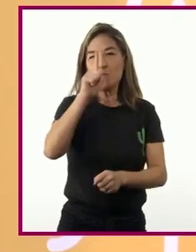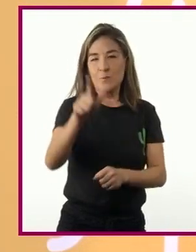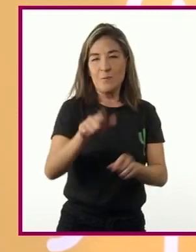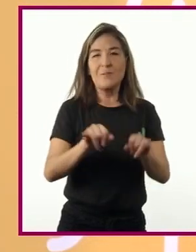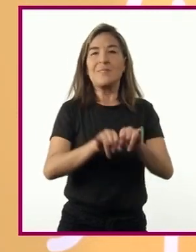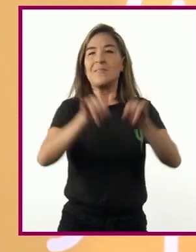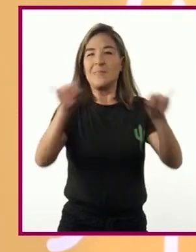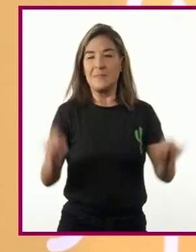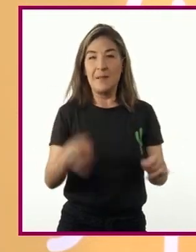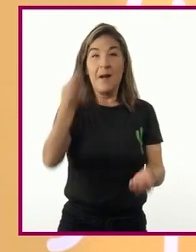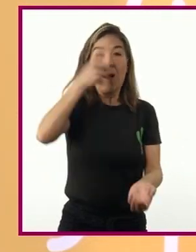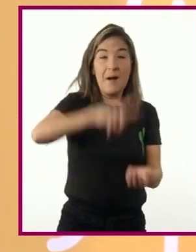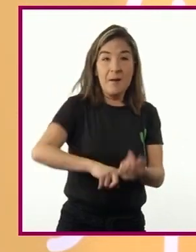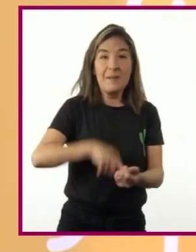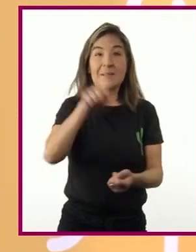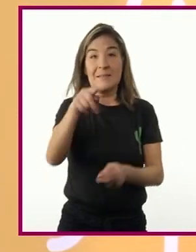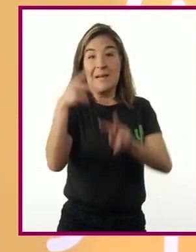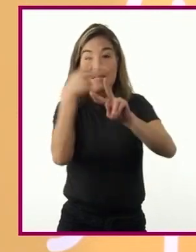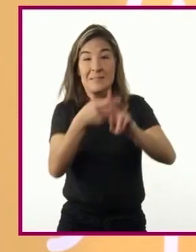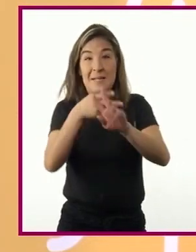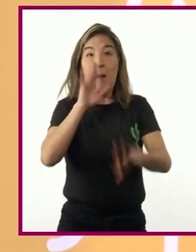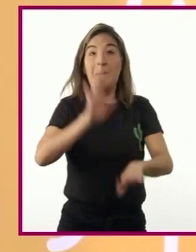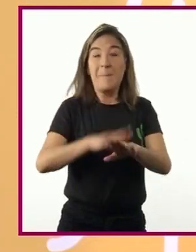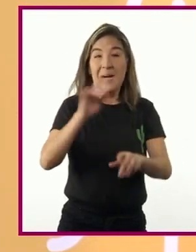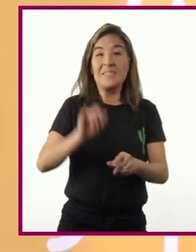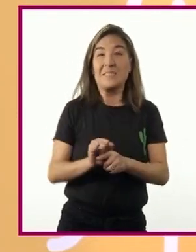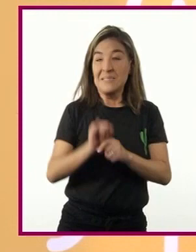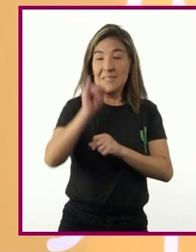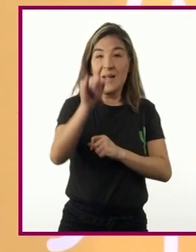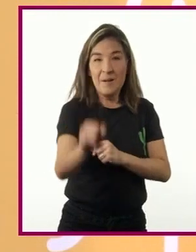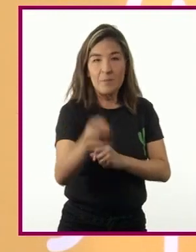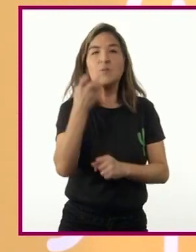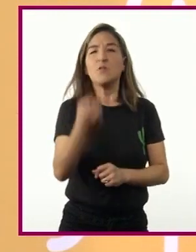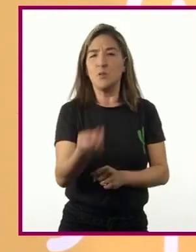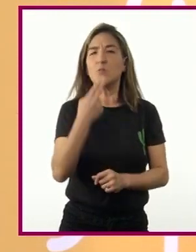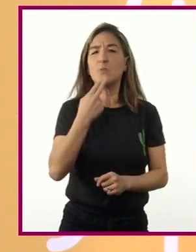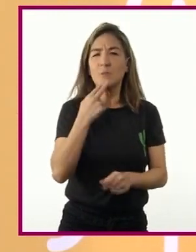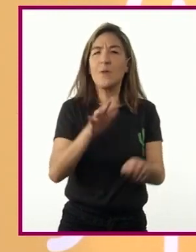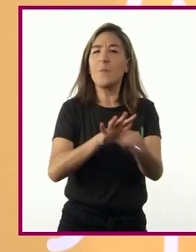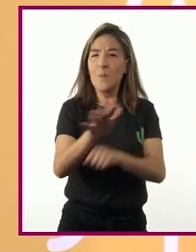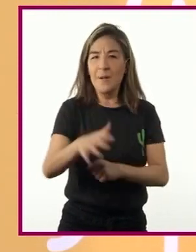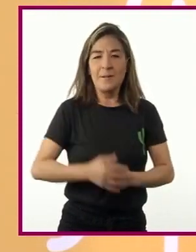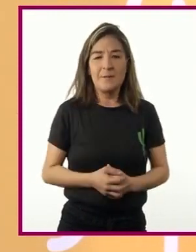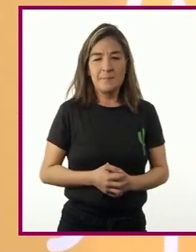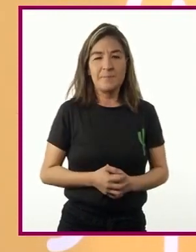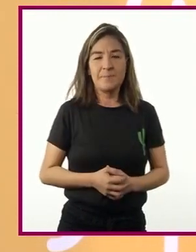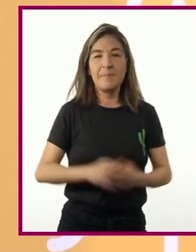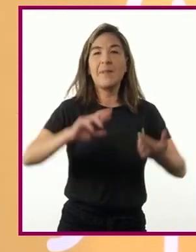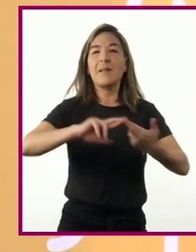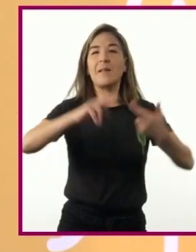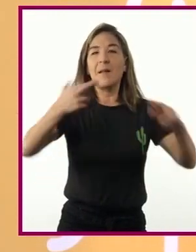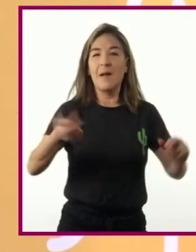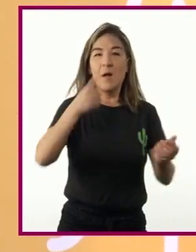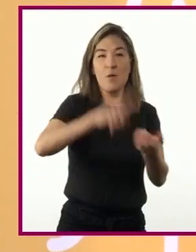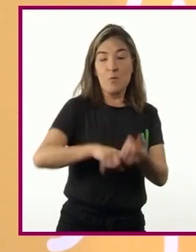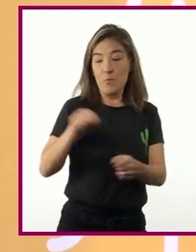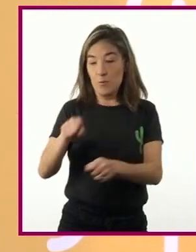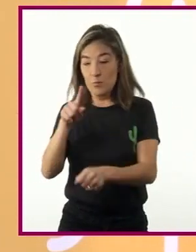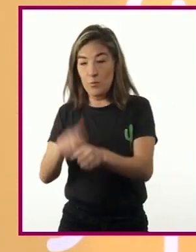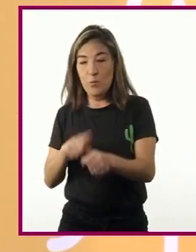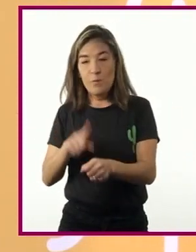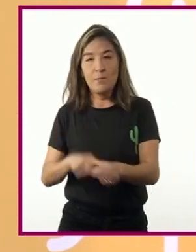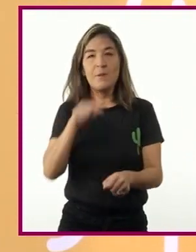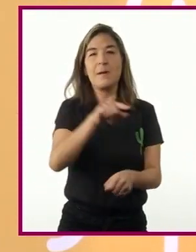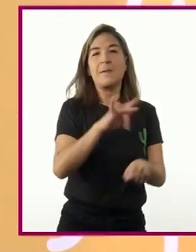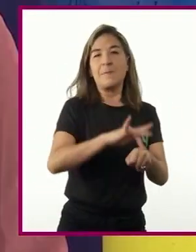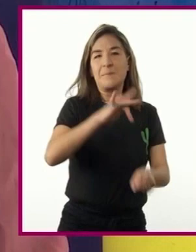Para estrellas que están más lejos, la técnica que se utiliza es la relación entre el color y brillo de